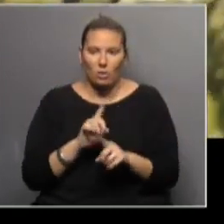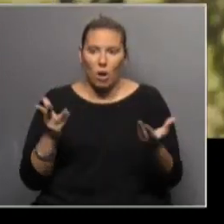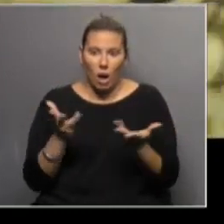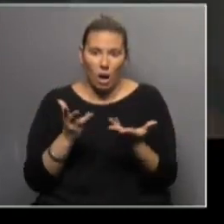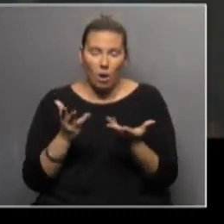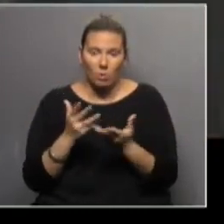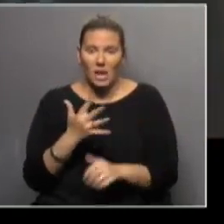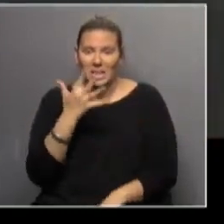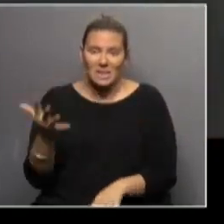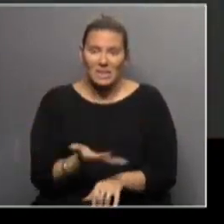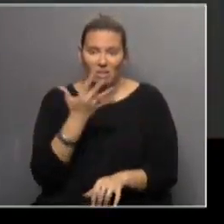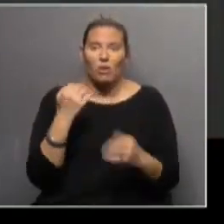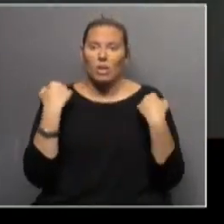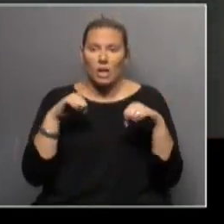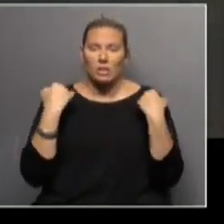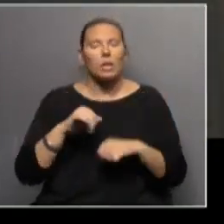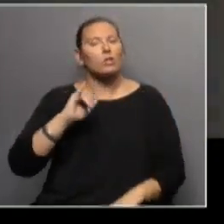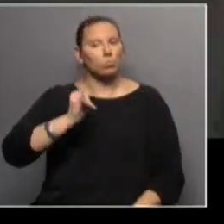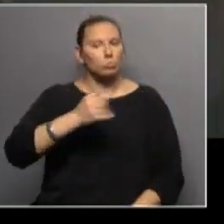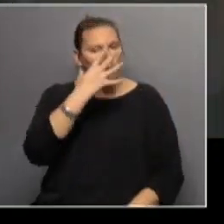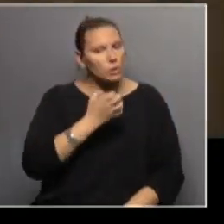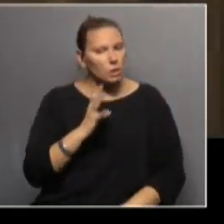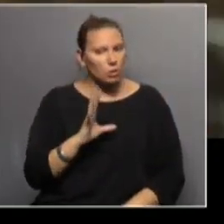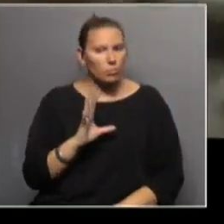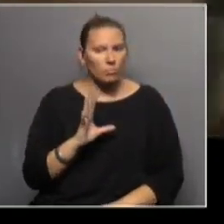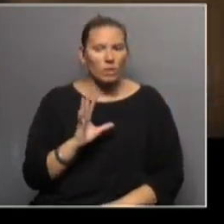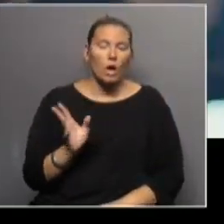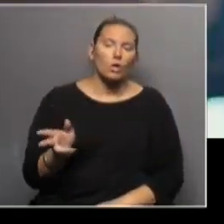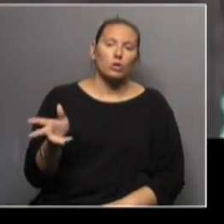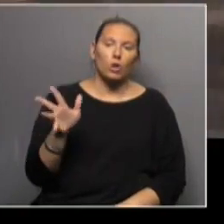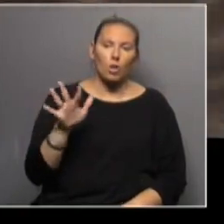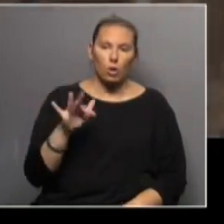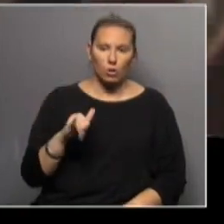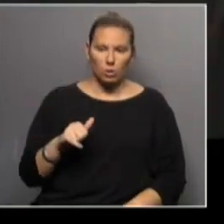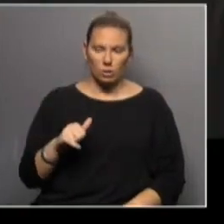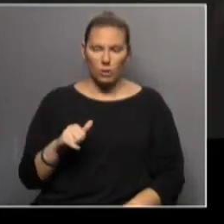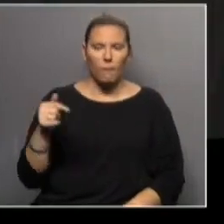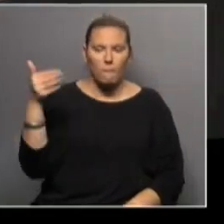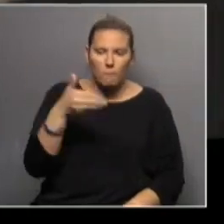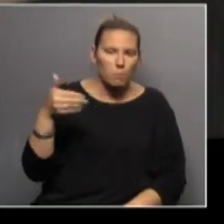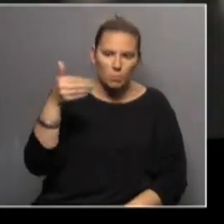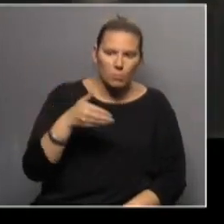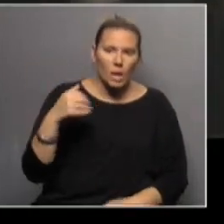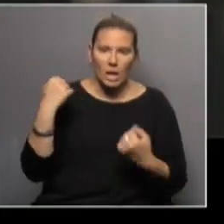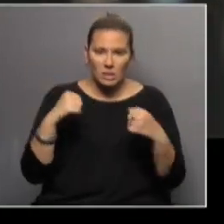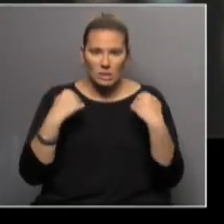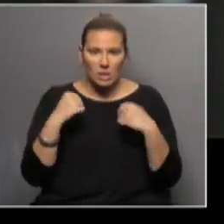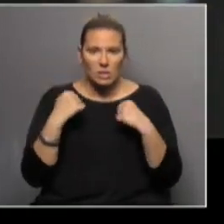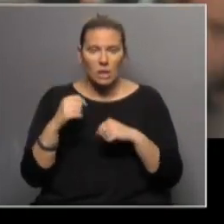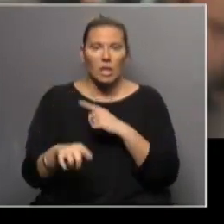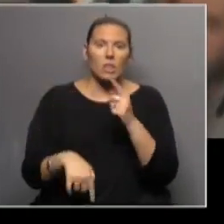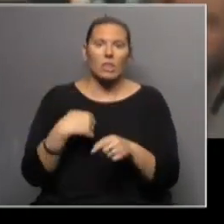están metiendo 5 horas de ensayo, así. Sí, nos lo tomamos muy en serio, estamos todos los días... viniendo no solamente a ensayar, sino